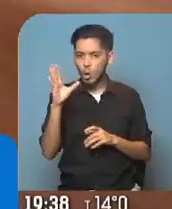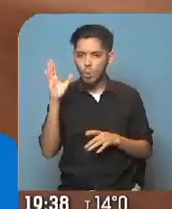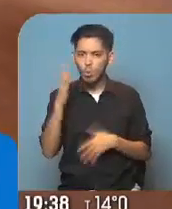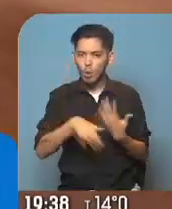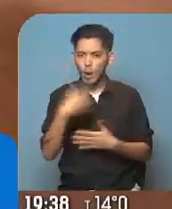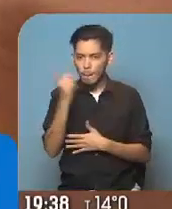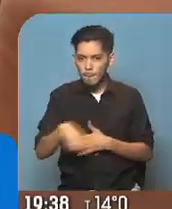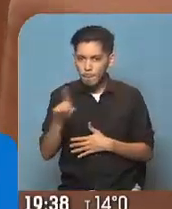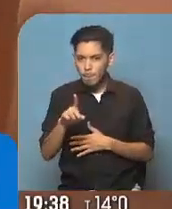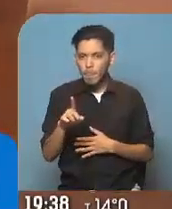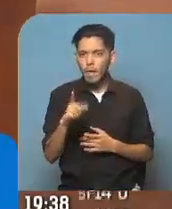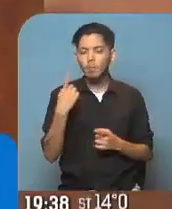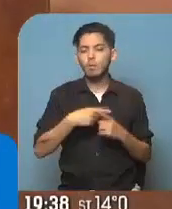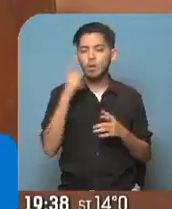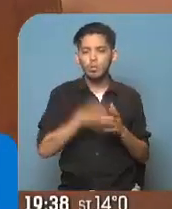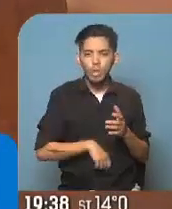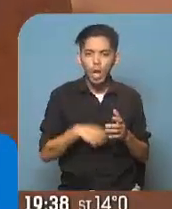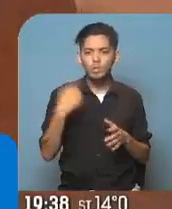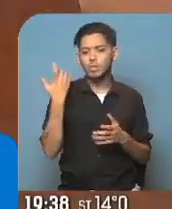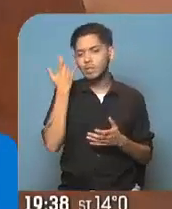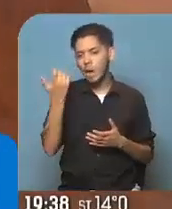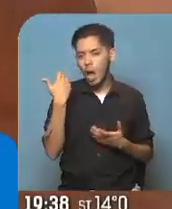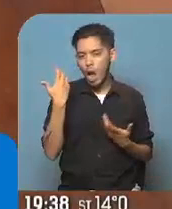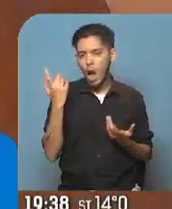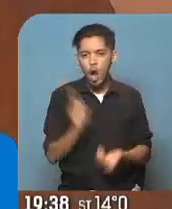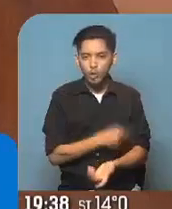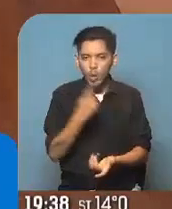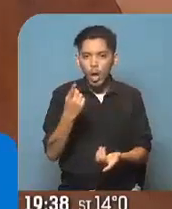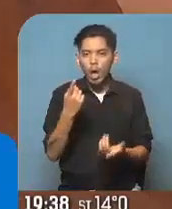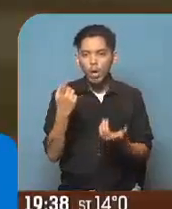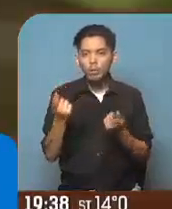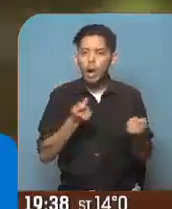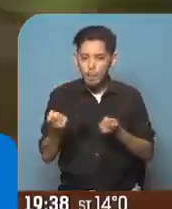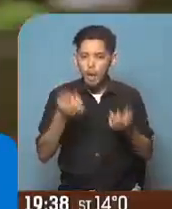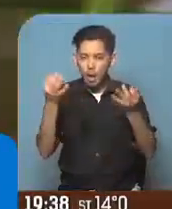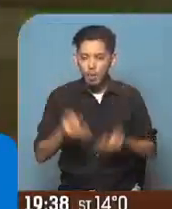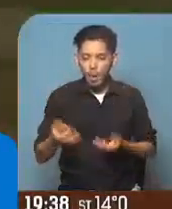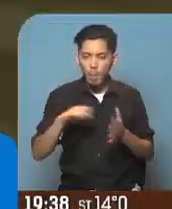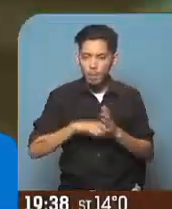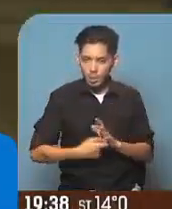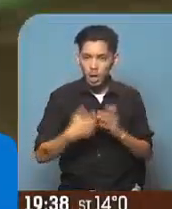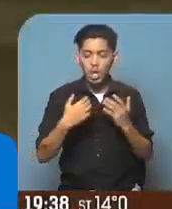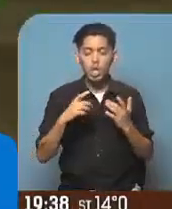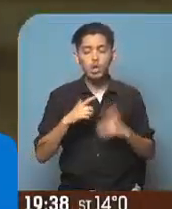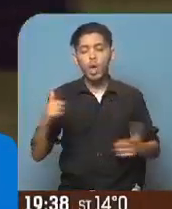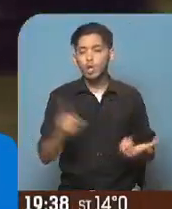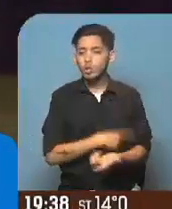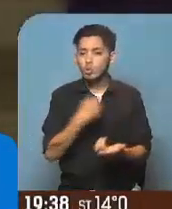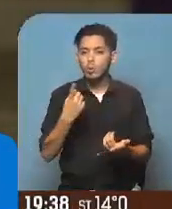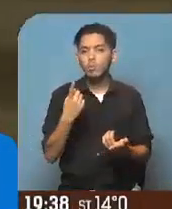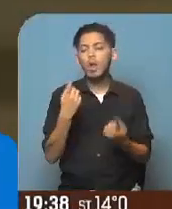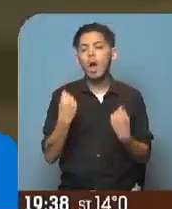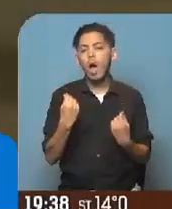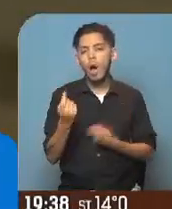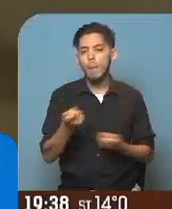por sus contratos o sea están acostumbrados a manejar la presión lo que no creo que estén muy acostumbrados es a manejar